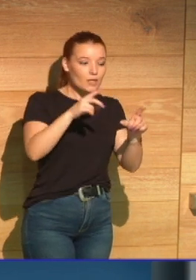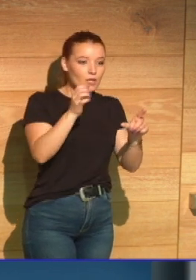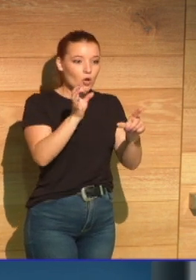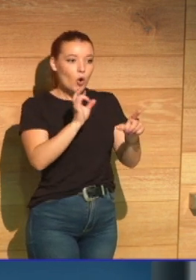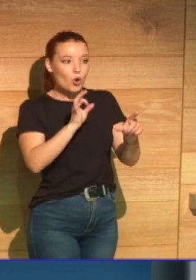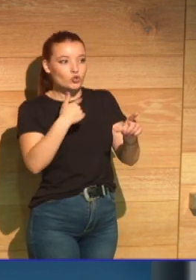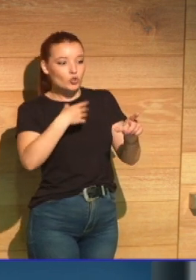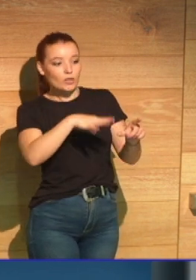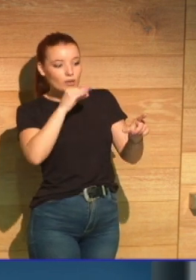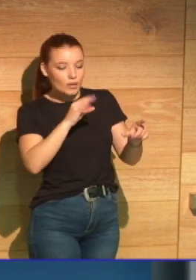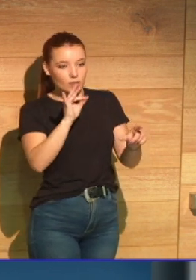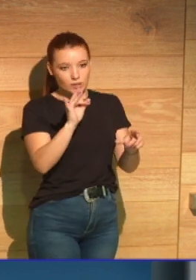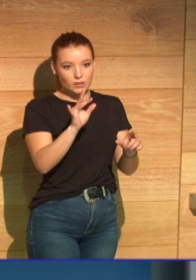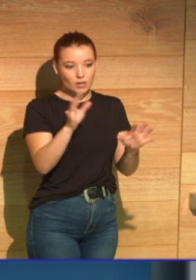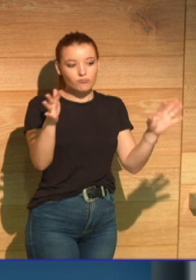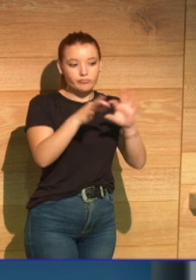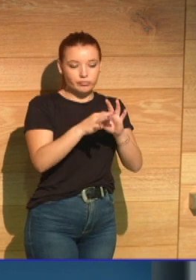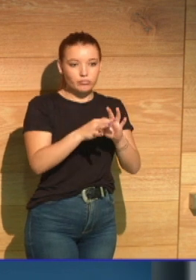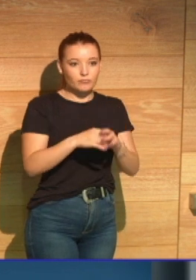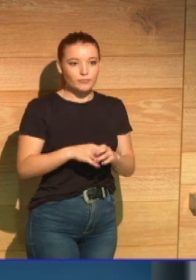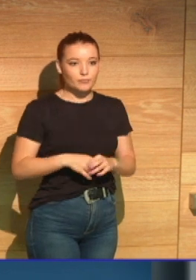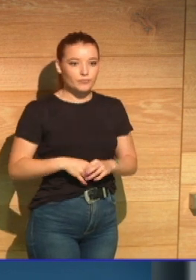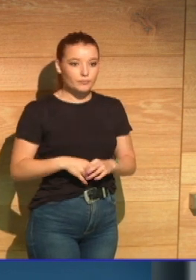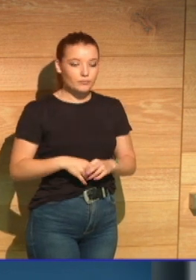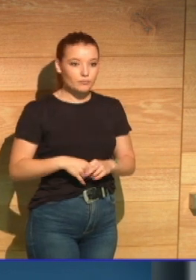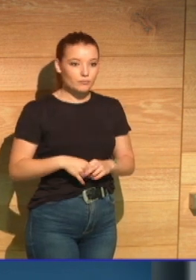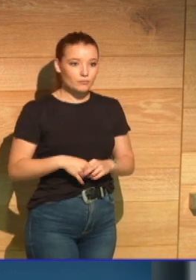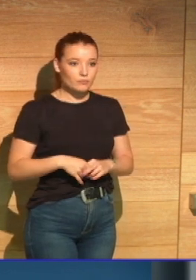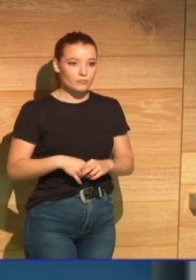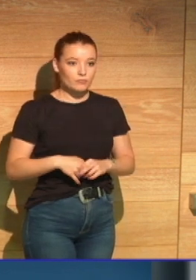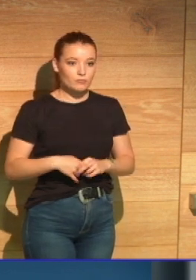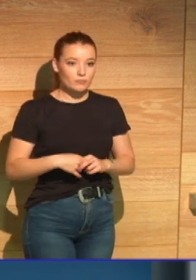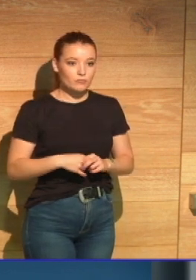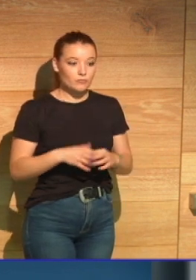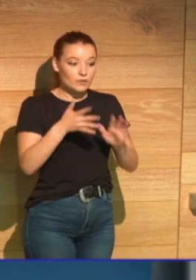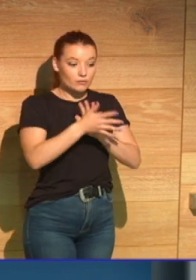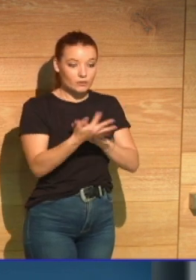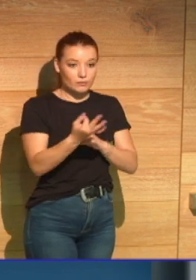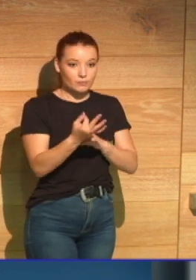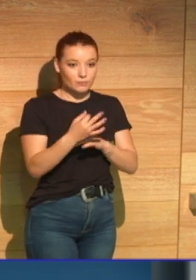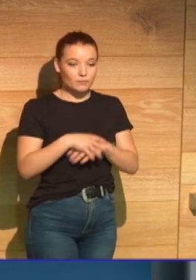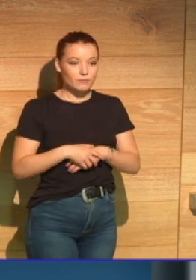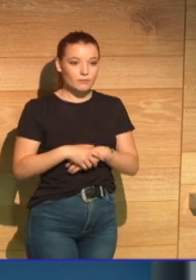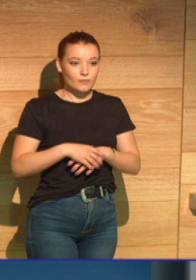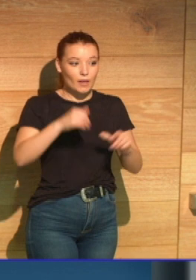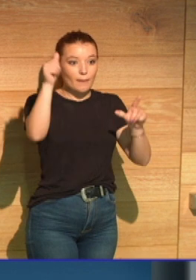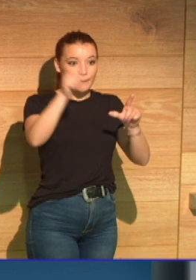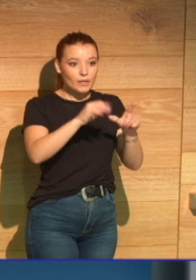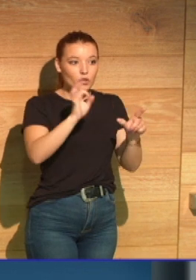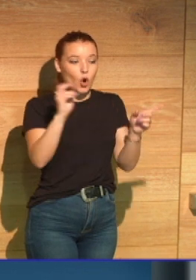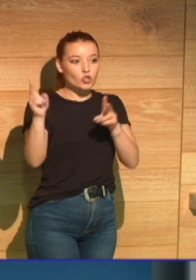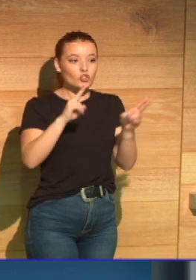Y esta cultura mainstream, la investigación de la Sorbona de París de hace algunos años, implicaba mucho cómo las películas, las